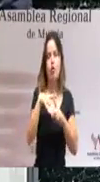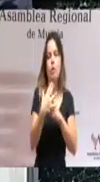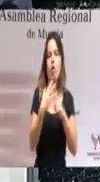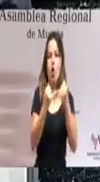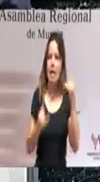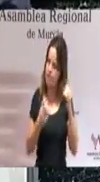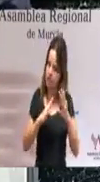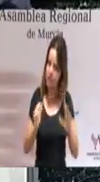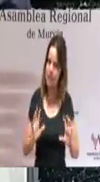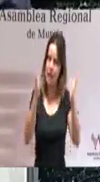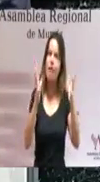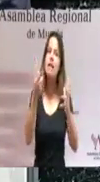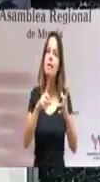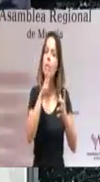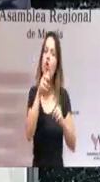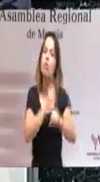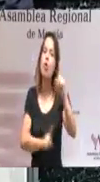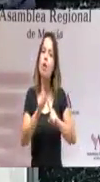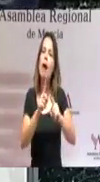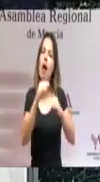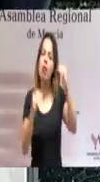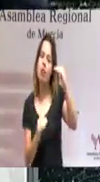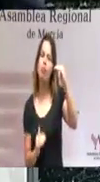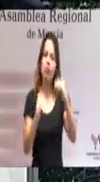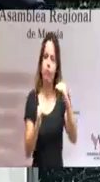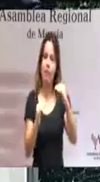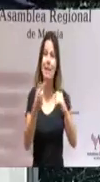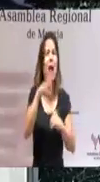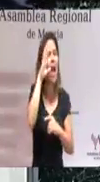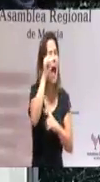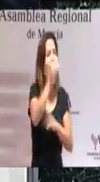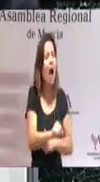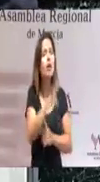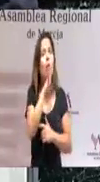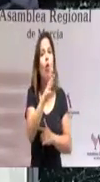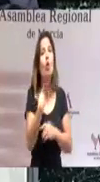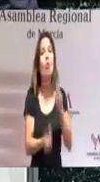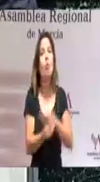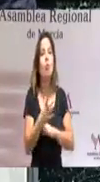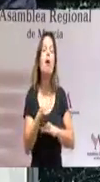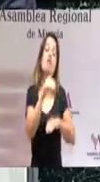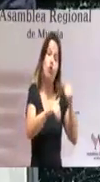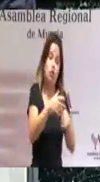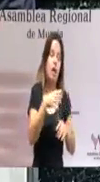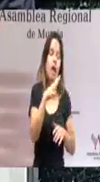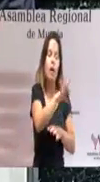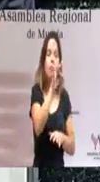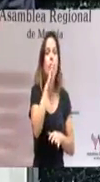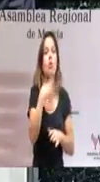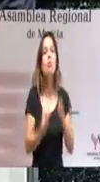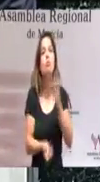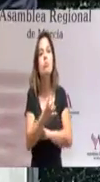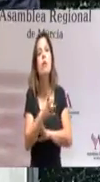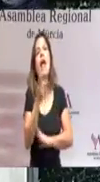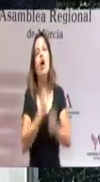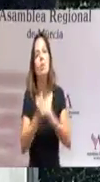crisis y para superar el problema de la desigualdad. Le han escuchado para poder crear, de verdad, le han votado para poder crear una economía más social,